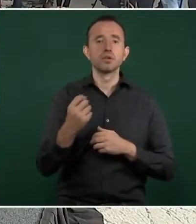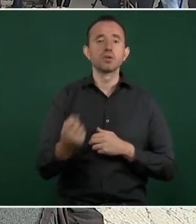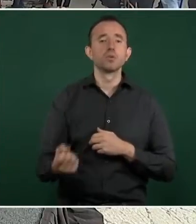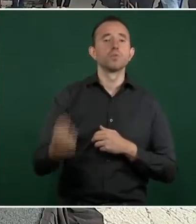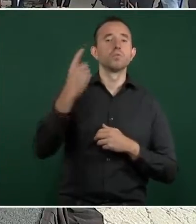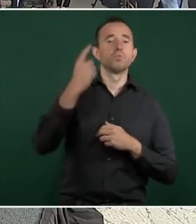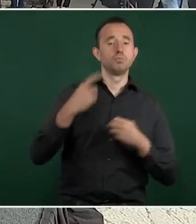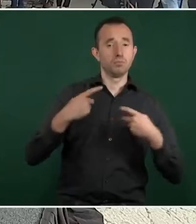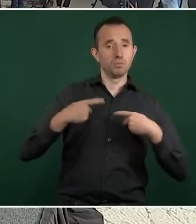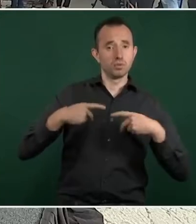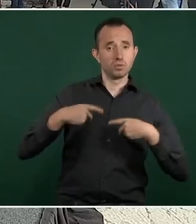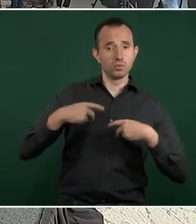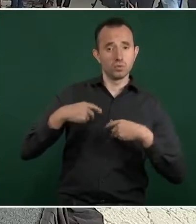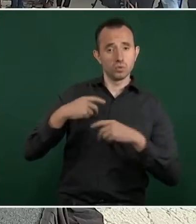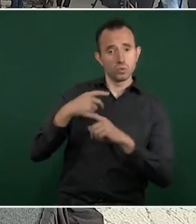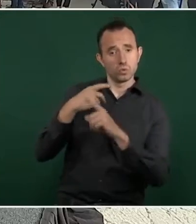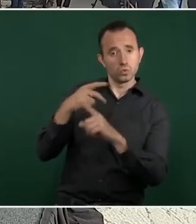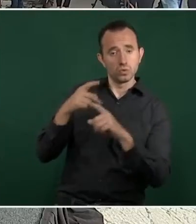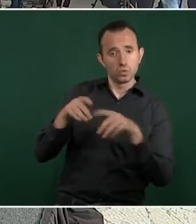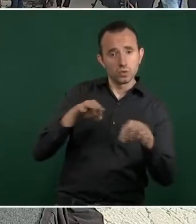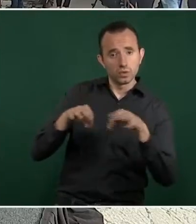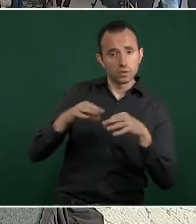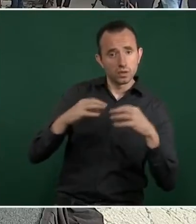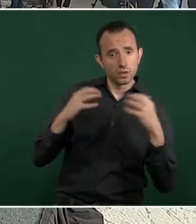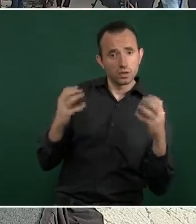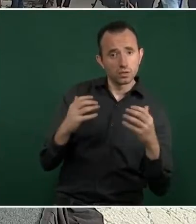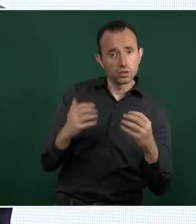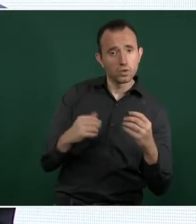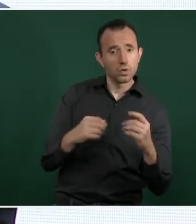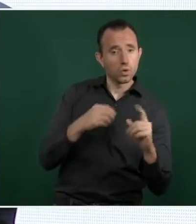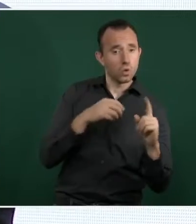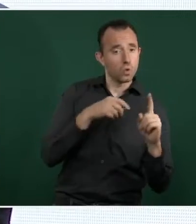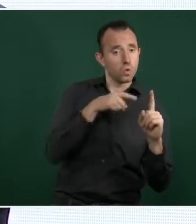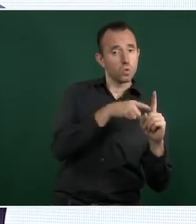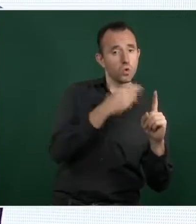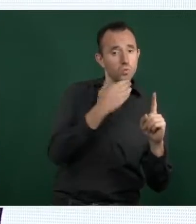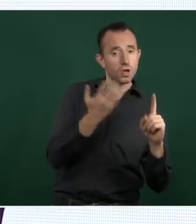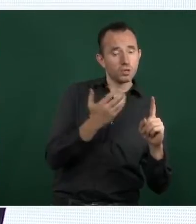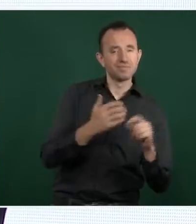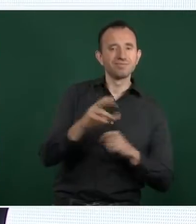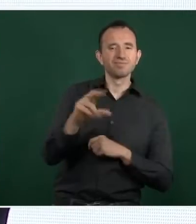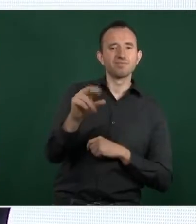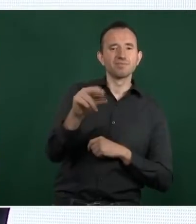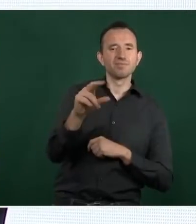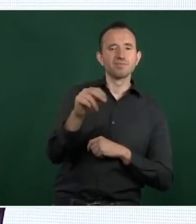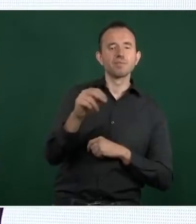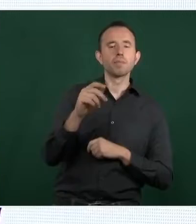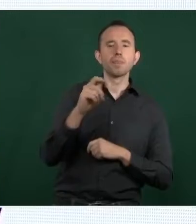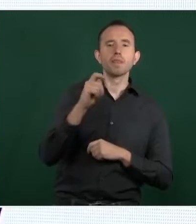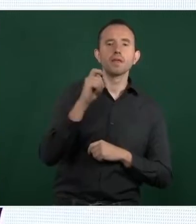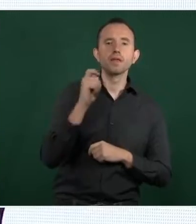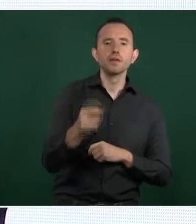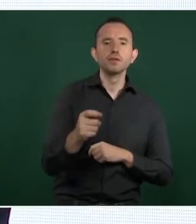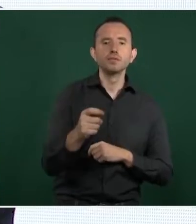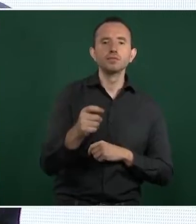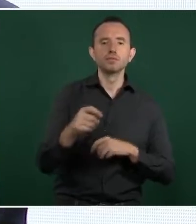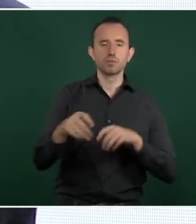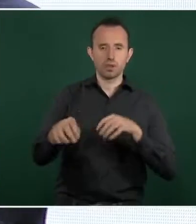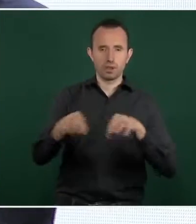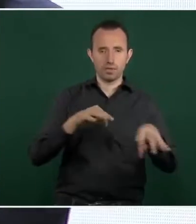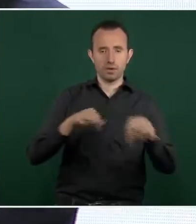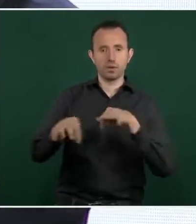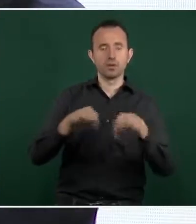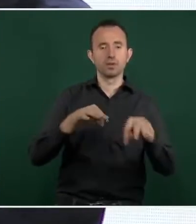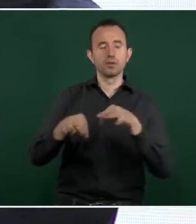sola mujer o de un grupo de servidores públicos. Esta es la labor,